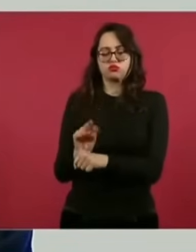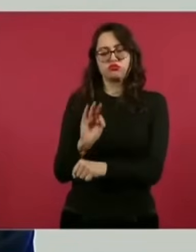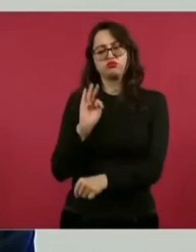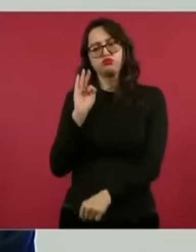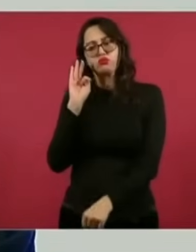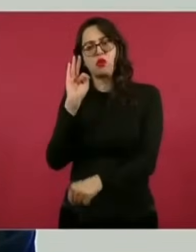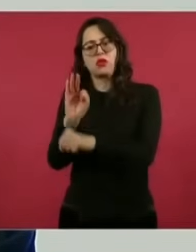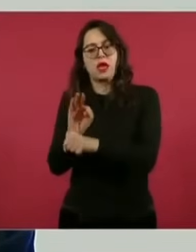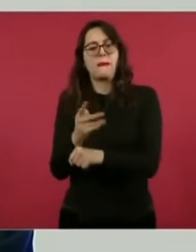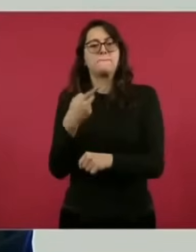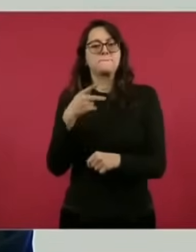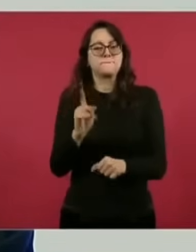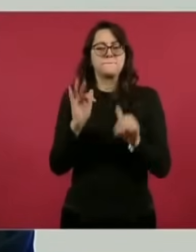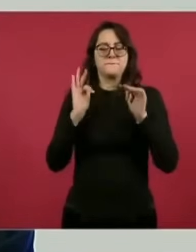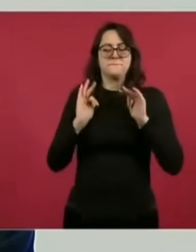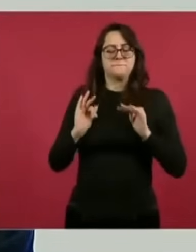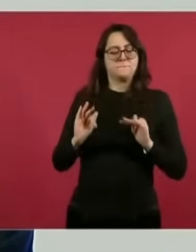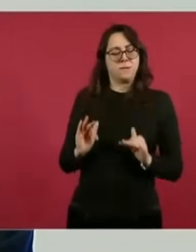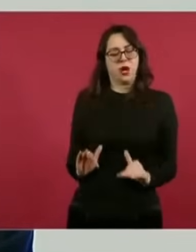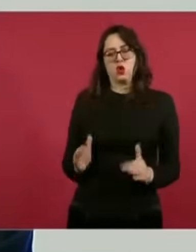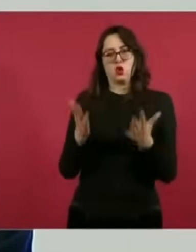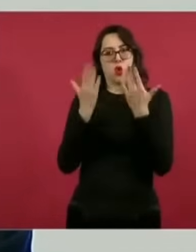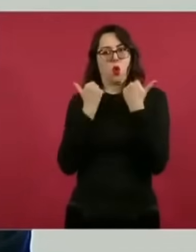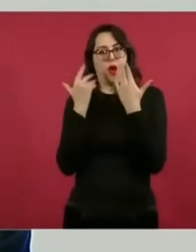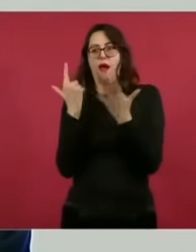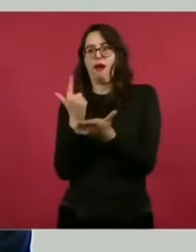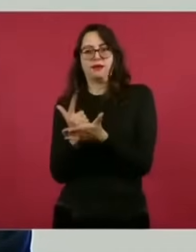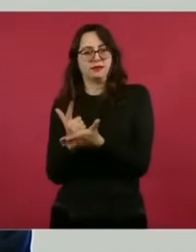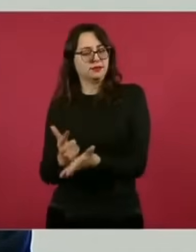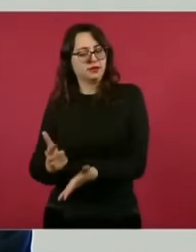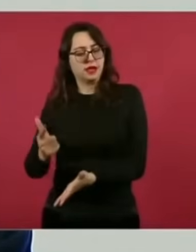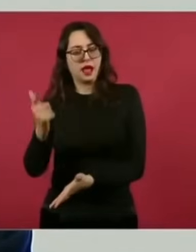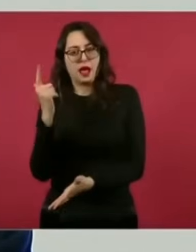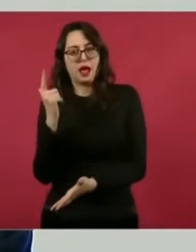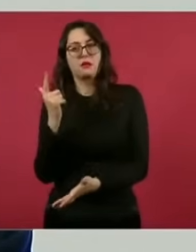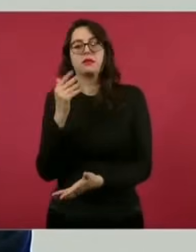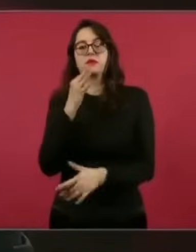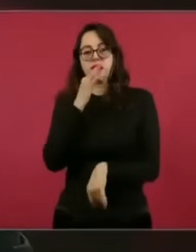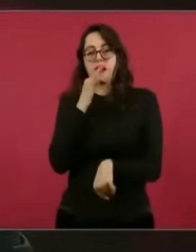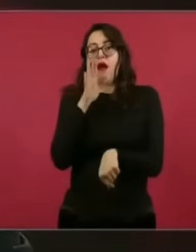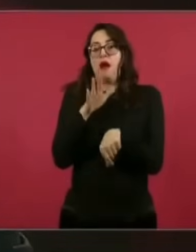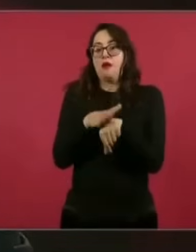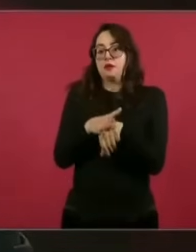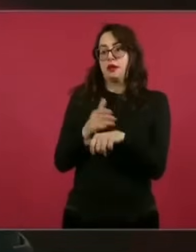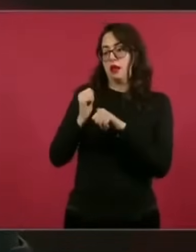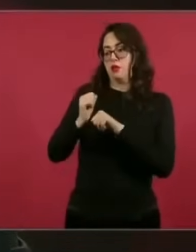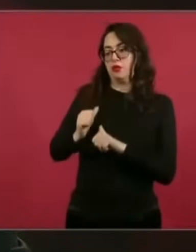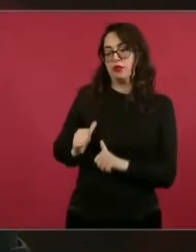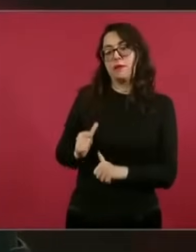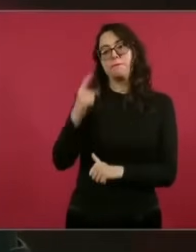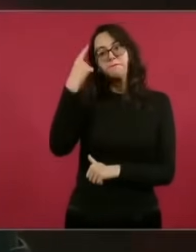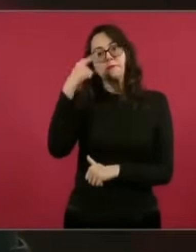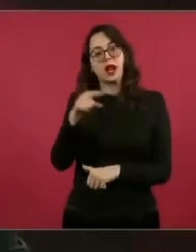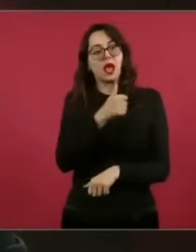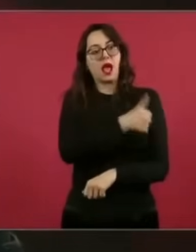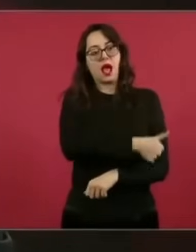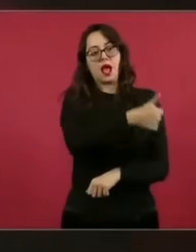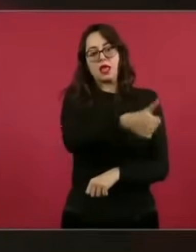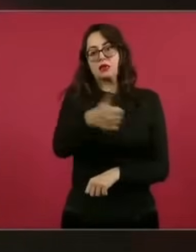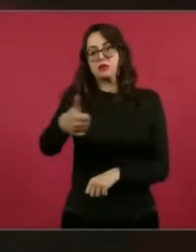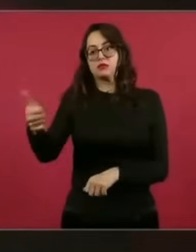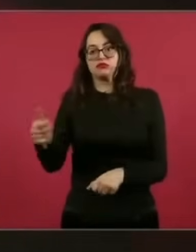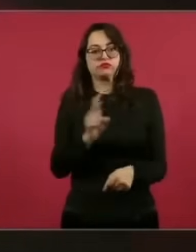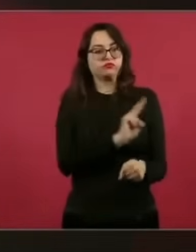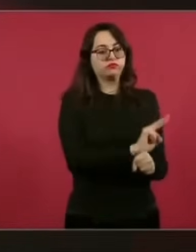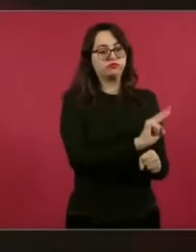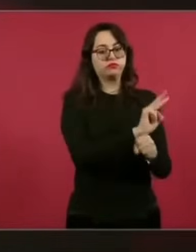calma, e informar a las autoridades competentes sobre las medidas propuestas y el seguimiento de los casos. Queremos